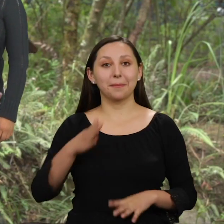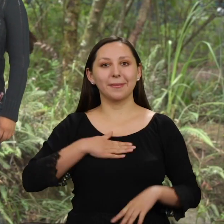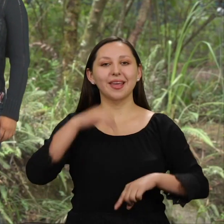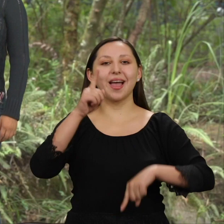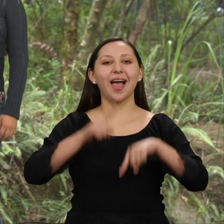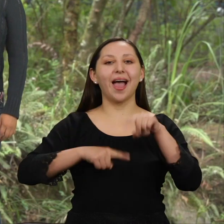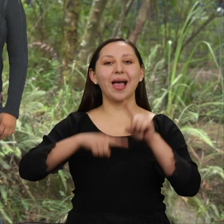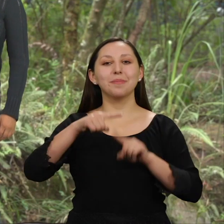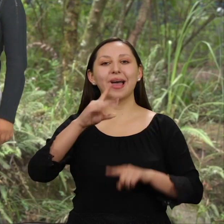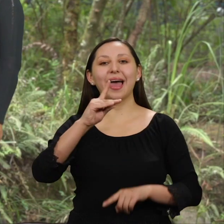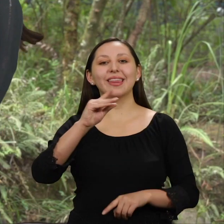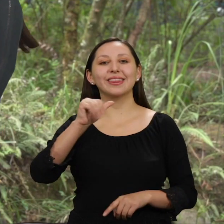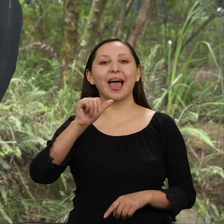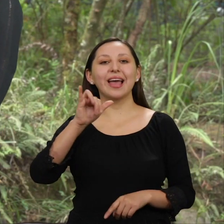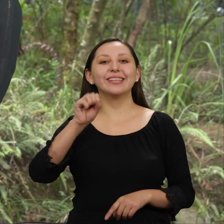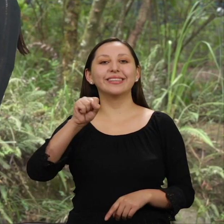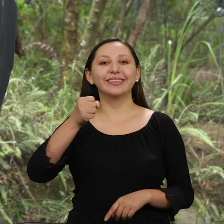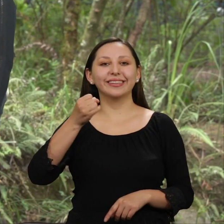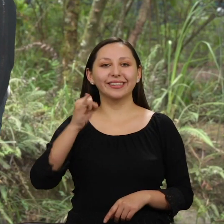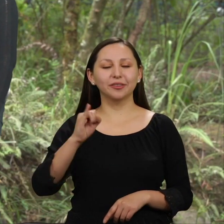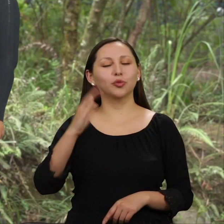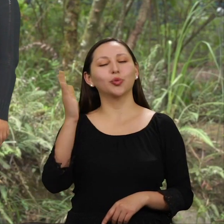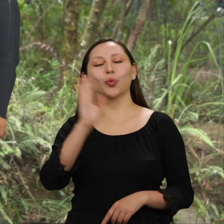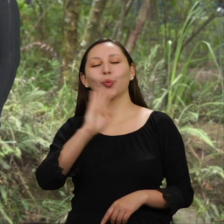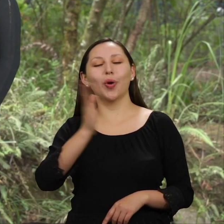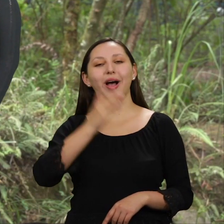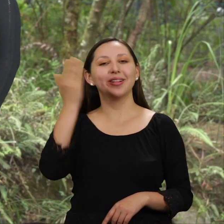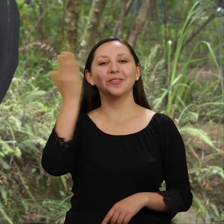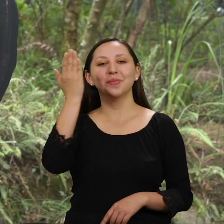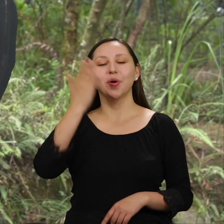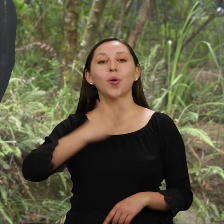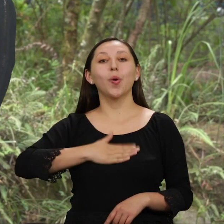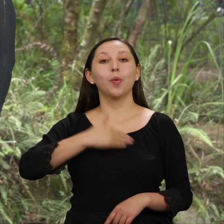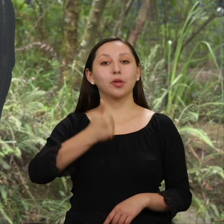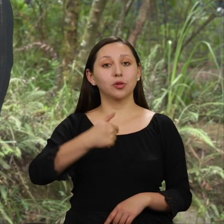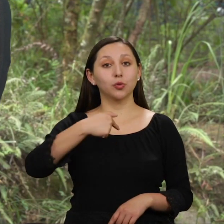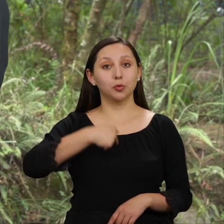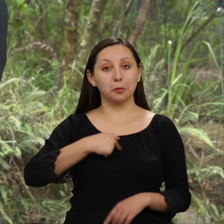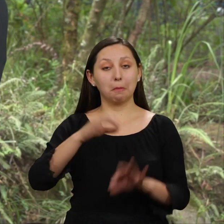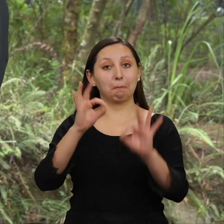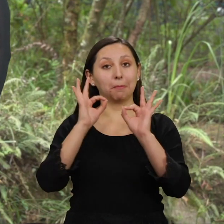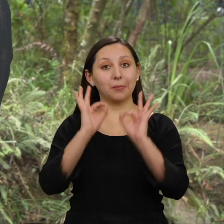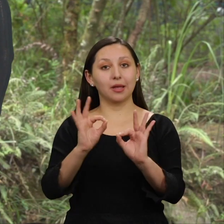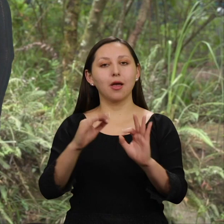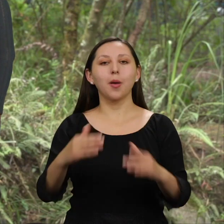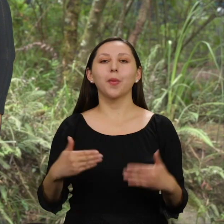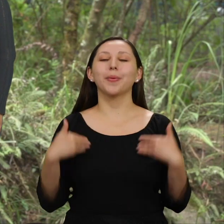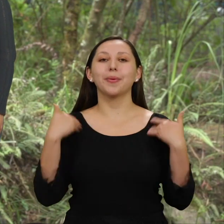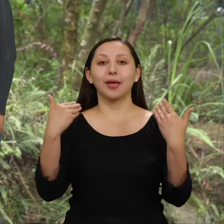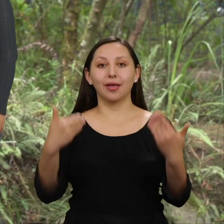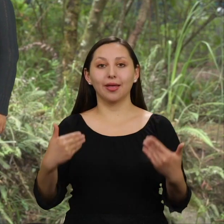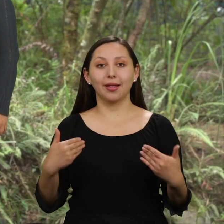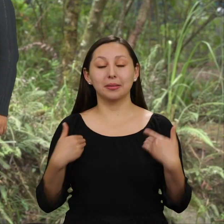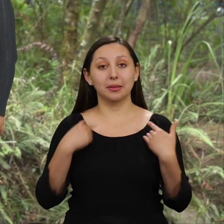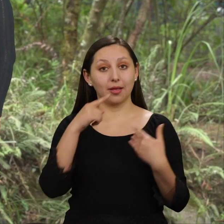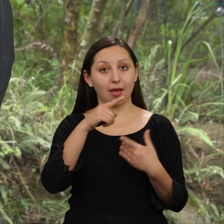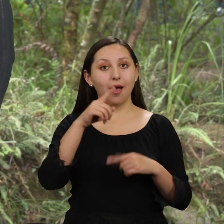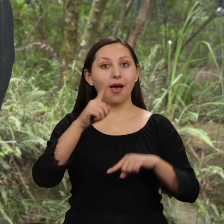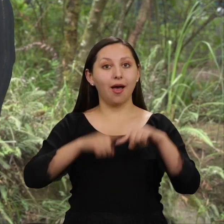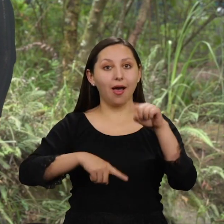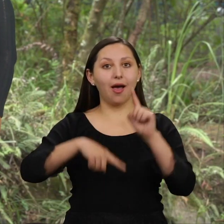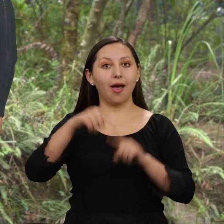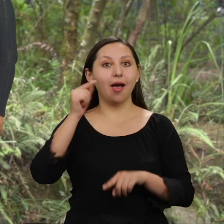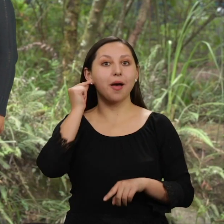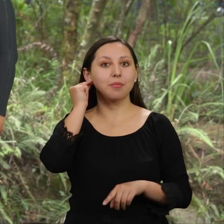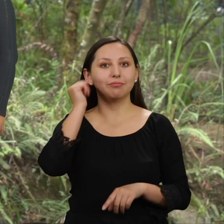Es mi amiga, Daisy Sí Hola Pancho, ¿cómo estás? Yo estoy muy bien Estoy feliz de haberte encontrado Porque mi amiga Daisy